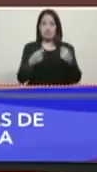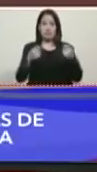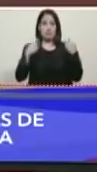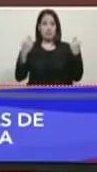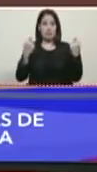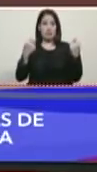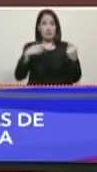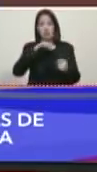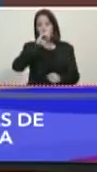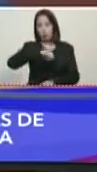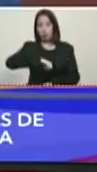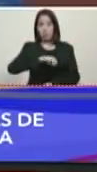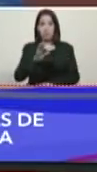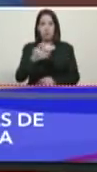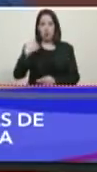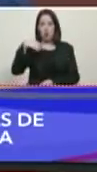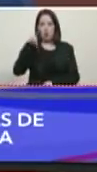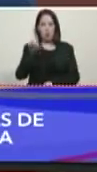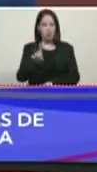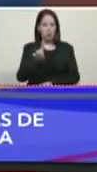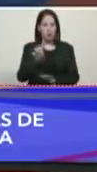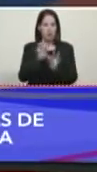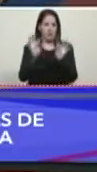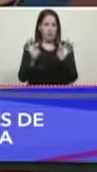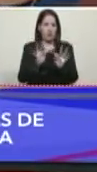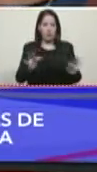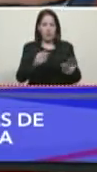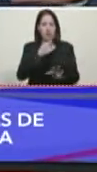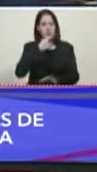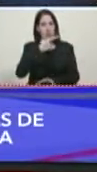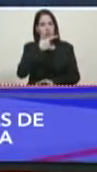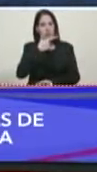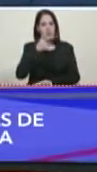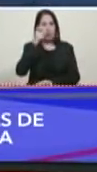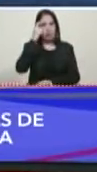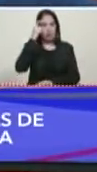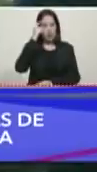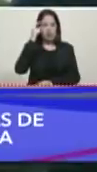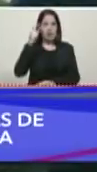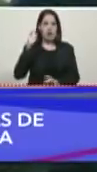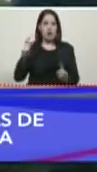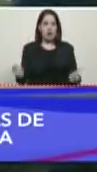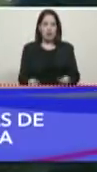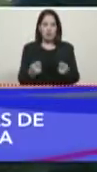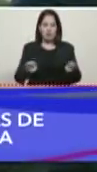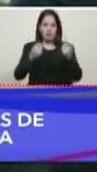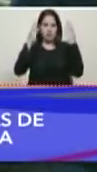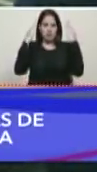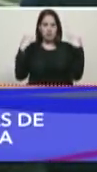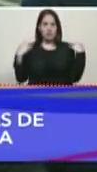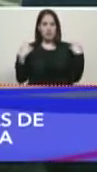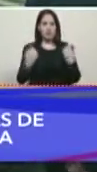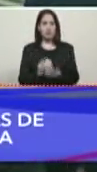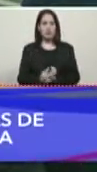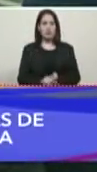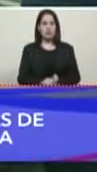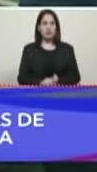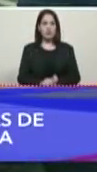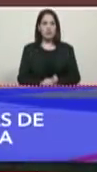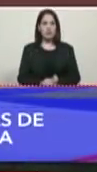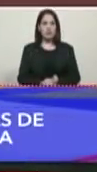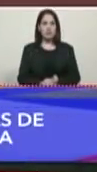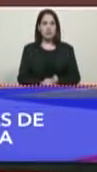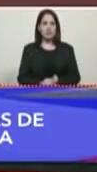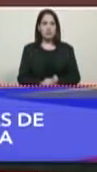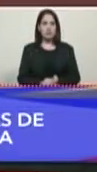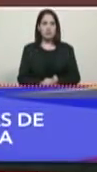obispo fue la única mancha de la belleza de todo el día de la divina pastora la mancha la pone